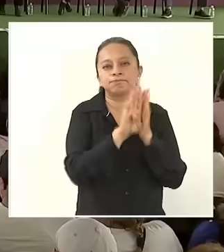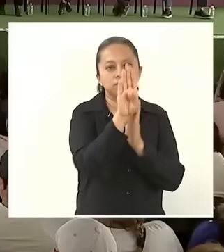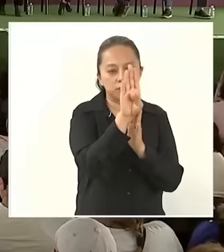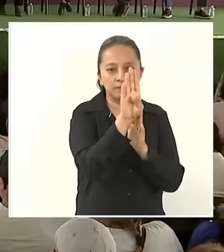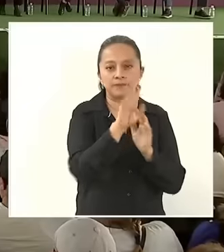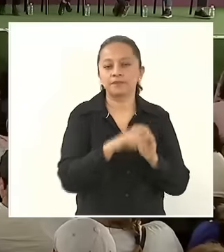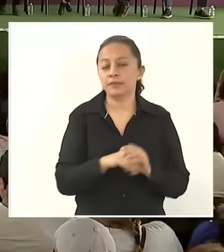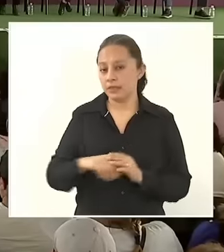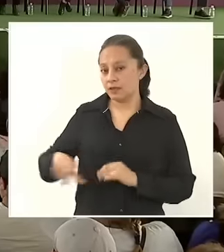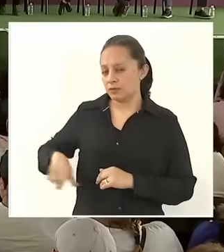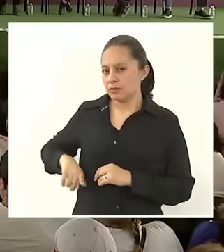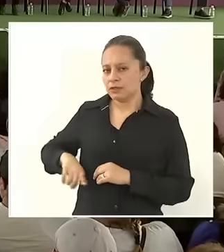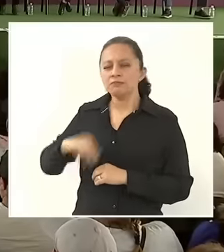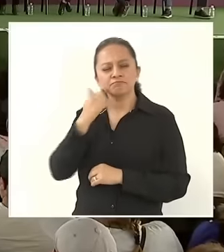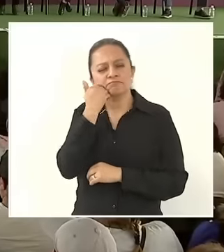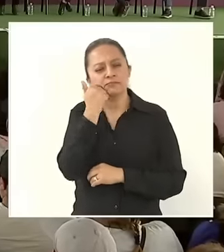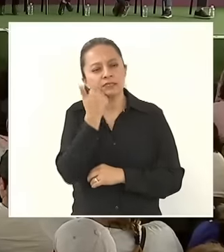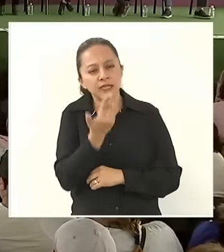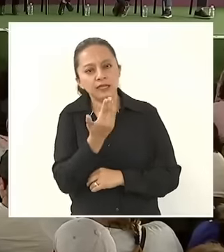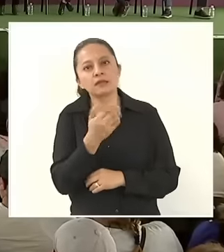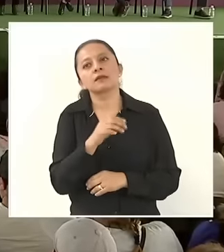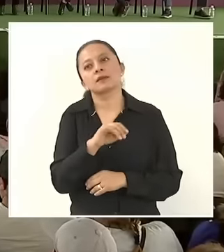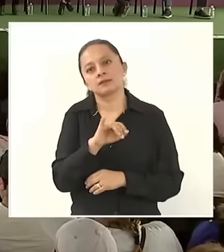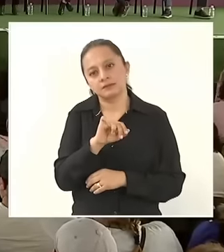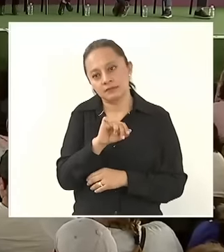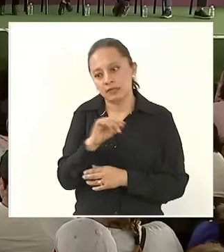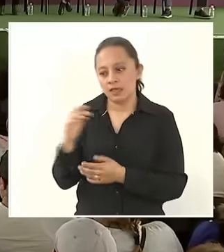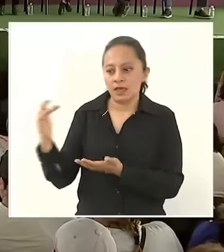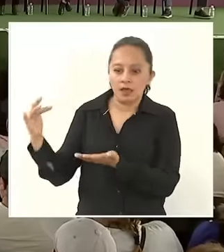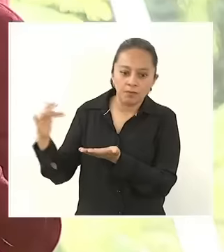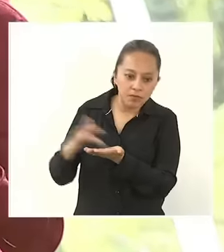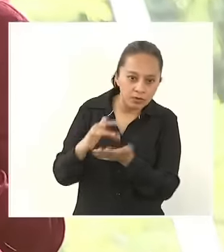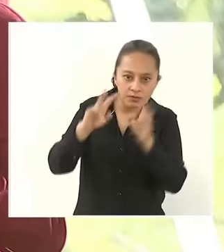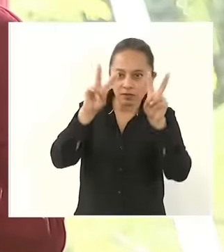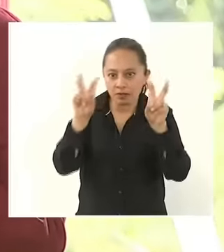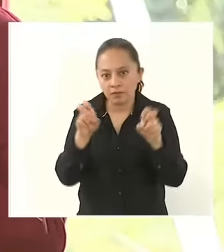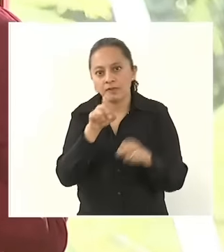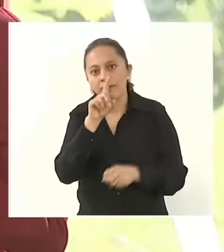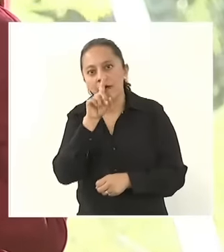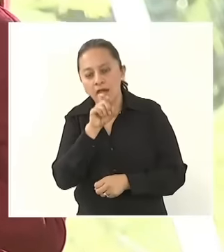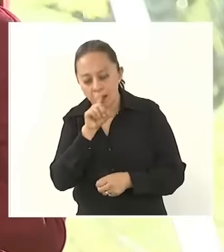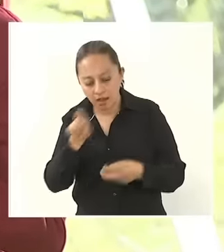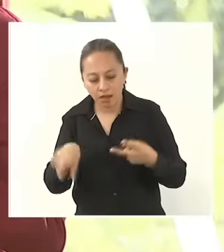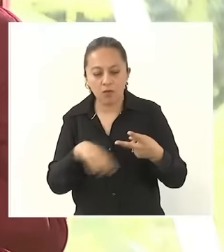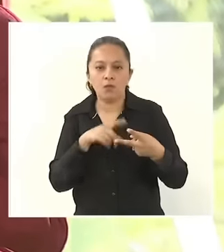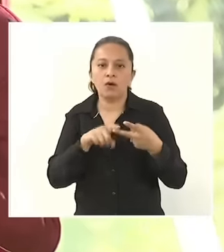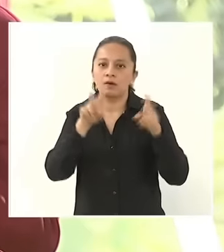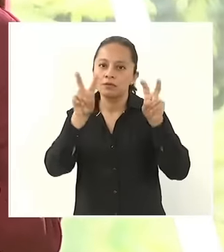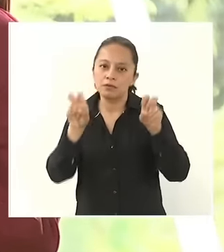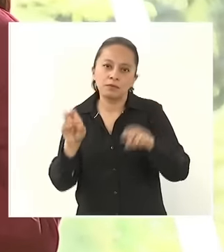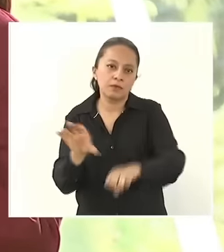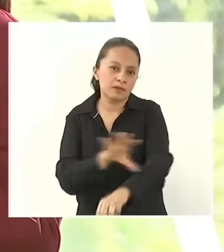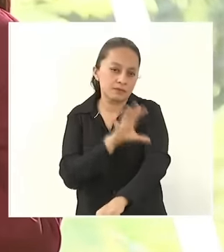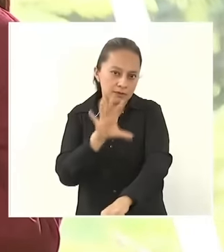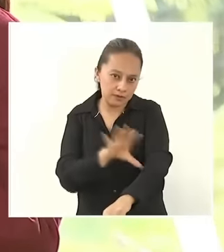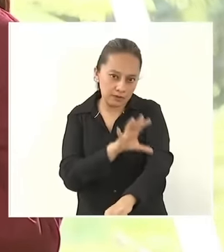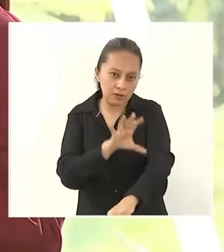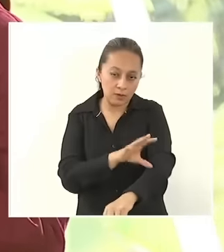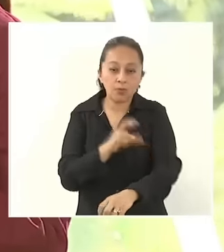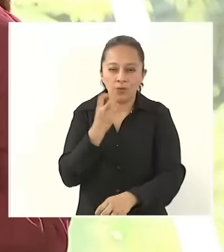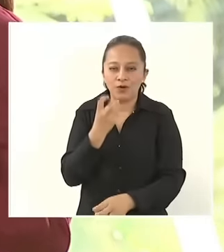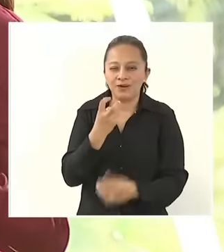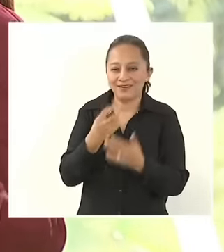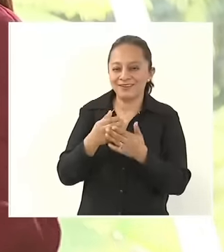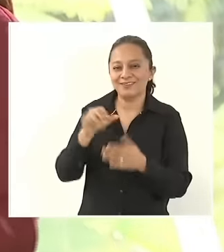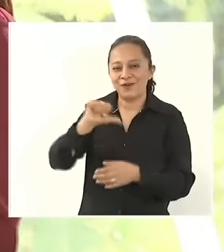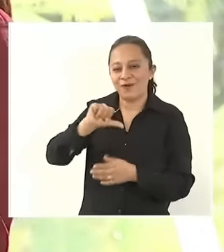el gobernador que nos ha dicho? Pues que ayudemos en el tema del agua, en el tema de la energía, y para eso fue la reunión de